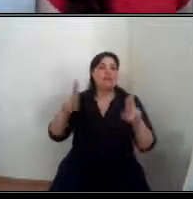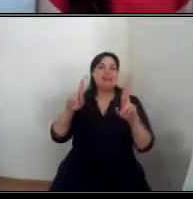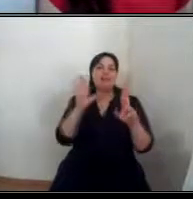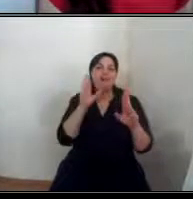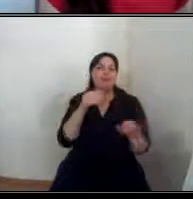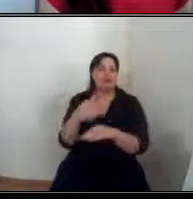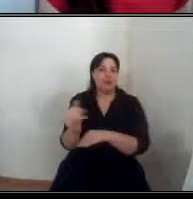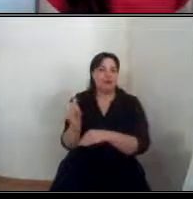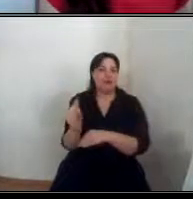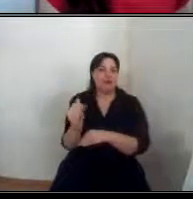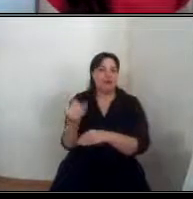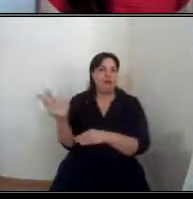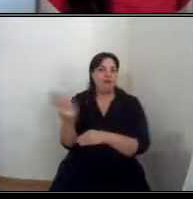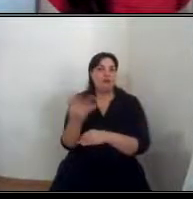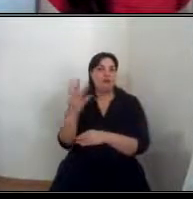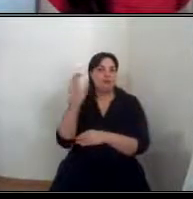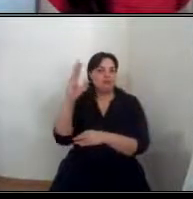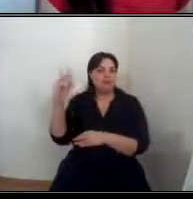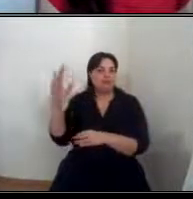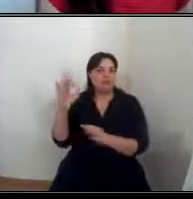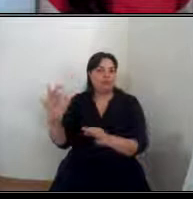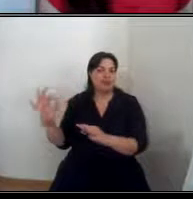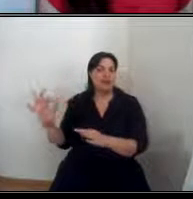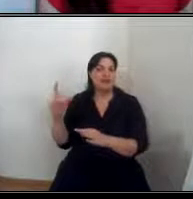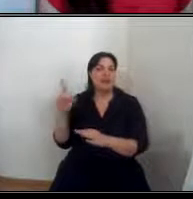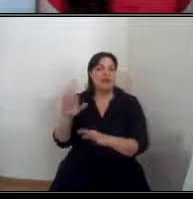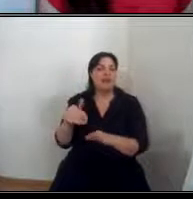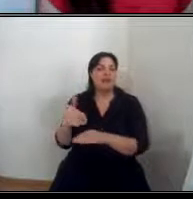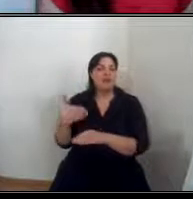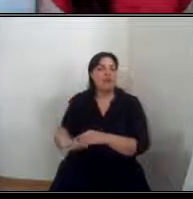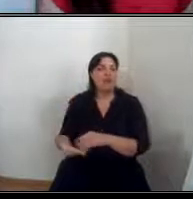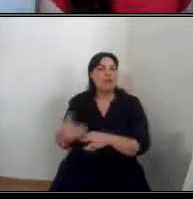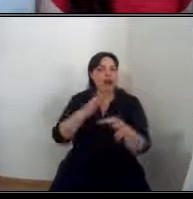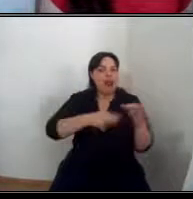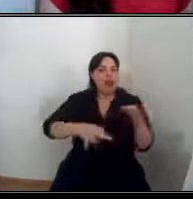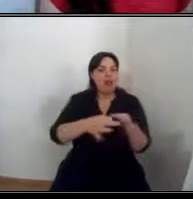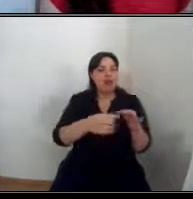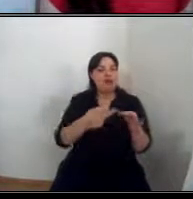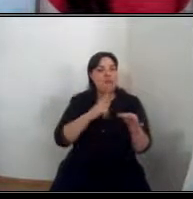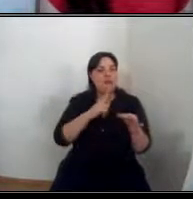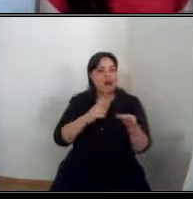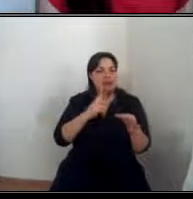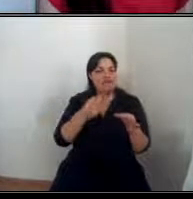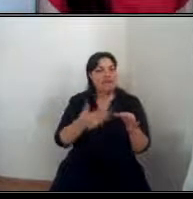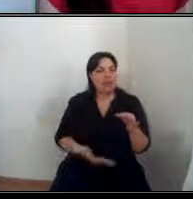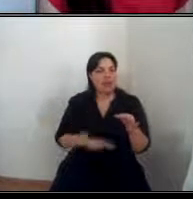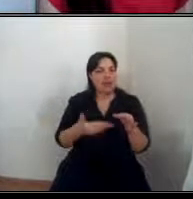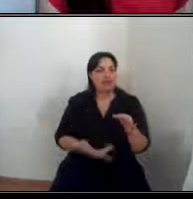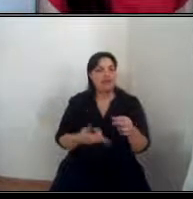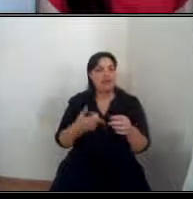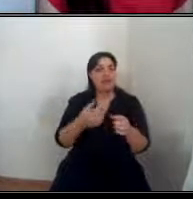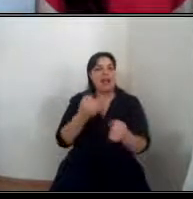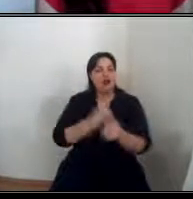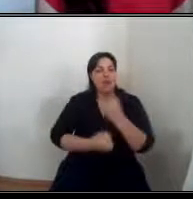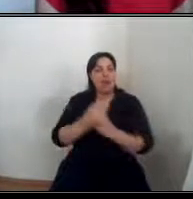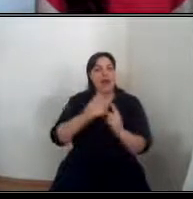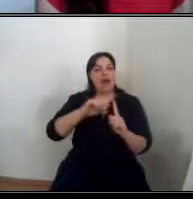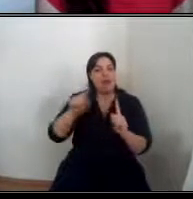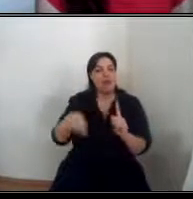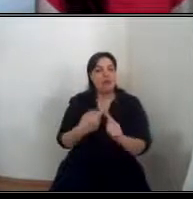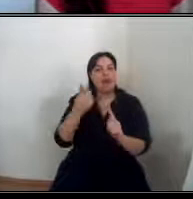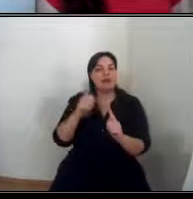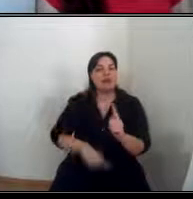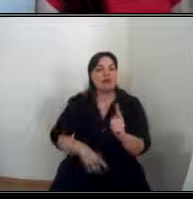futuro en el que va a tener mucha importancia lo local, lo verde, la economía circular y la